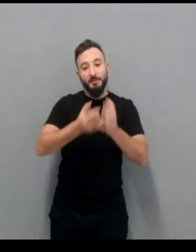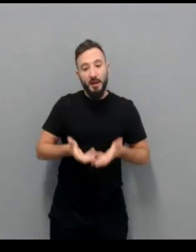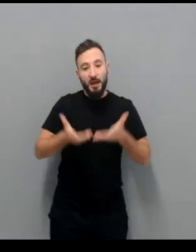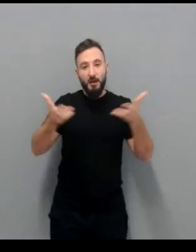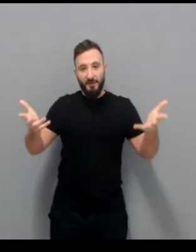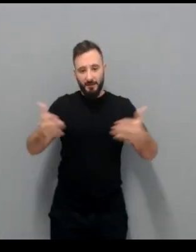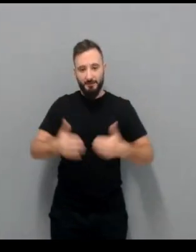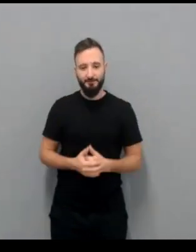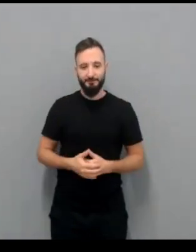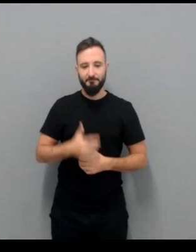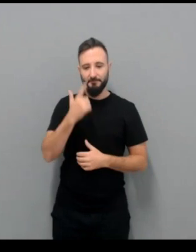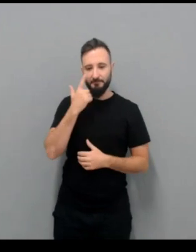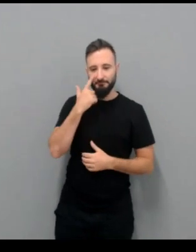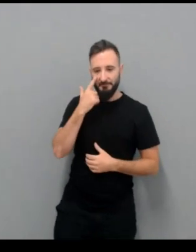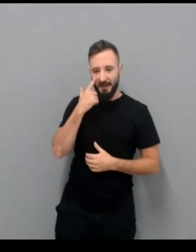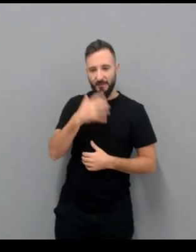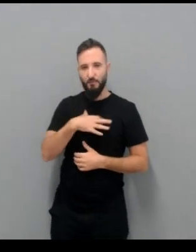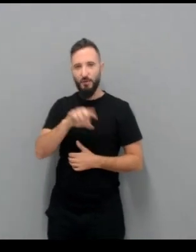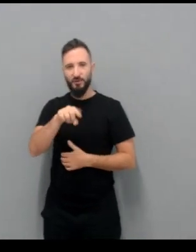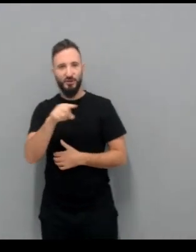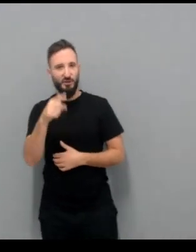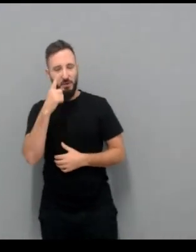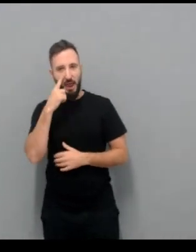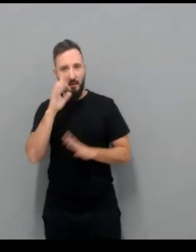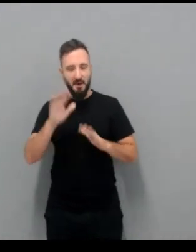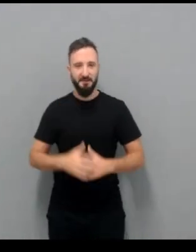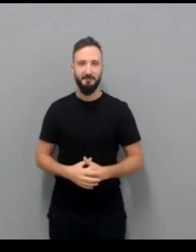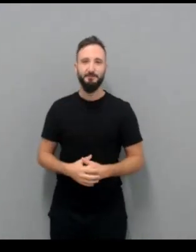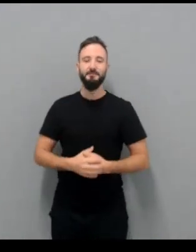Vaya, por Dios, no me deja compartir.